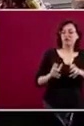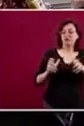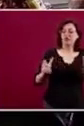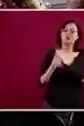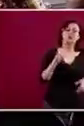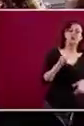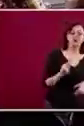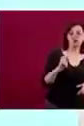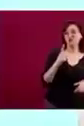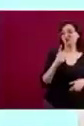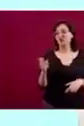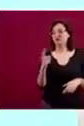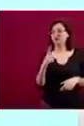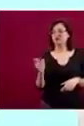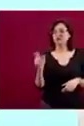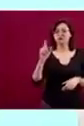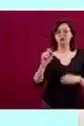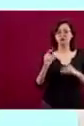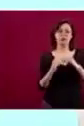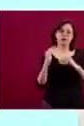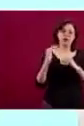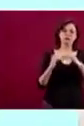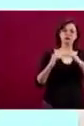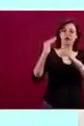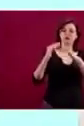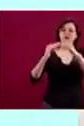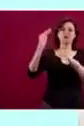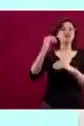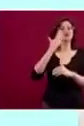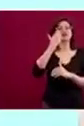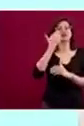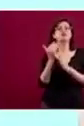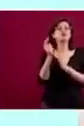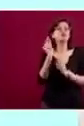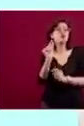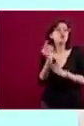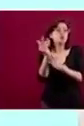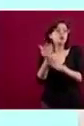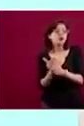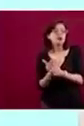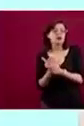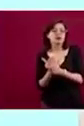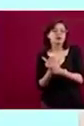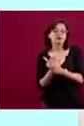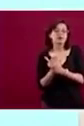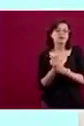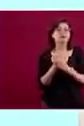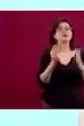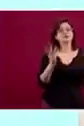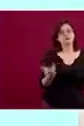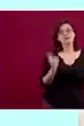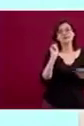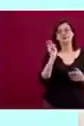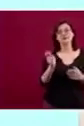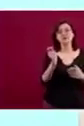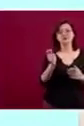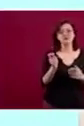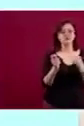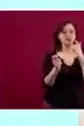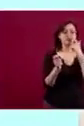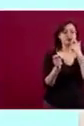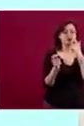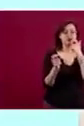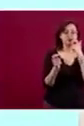80, 100, 110, 120 casos. Quisiéramos tener menos casos por día. Y aplanar la curva es un término